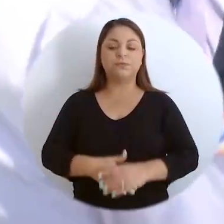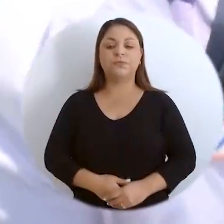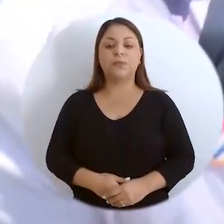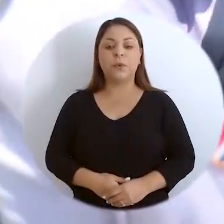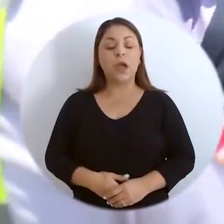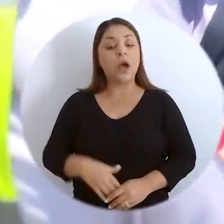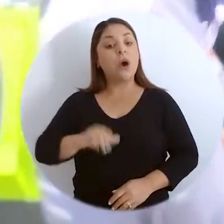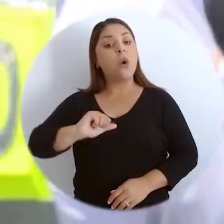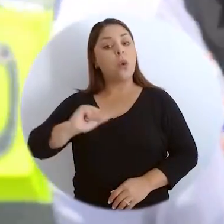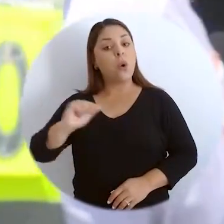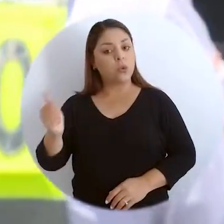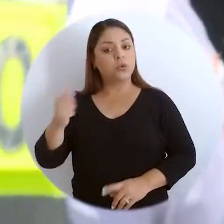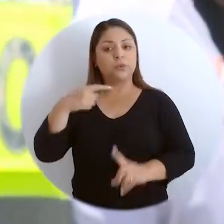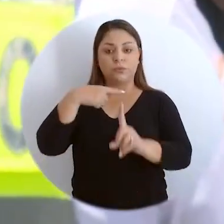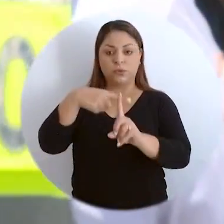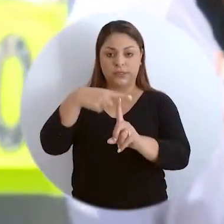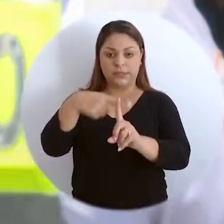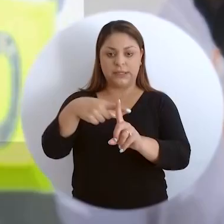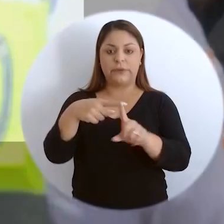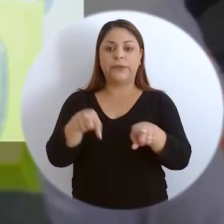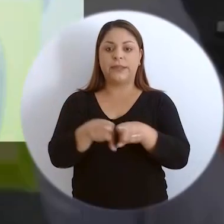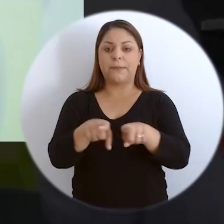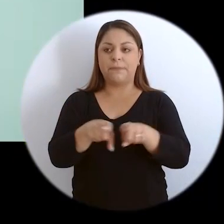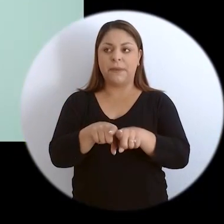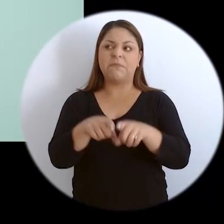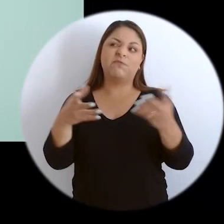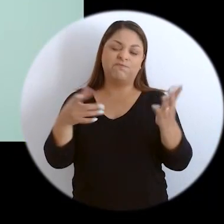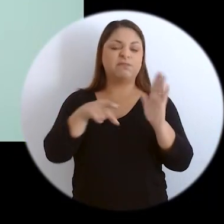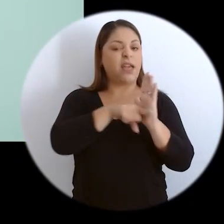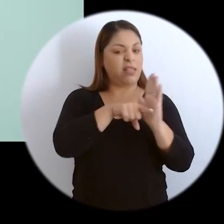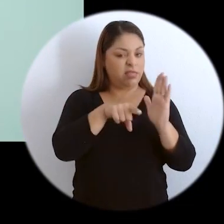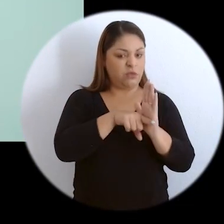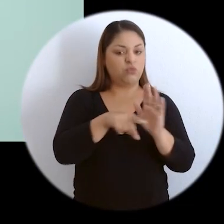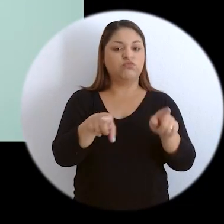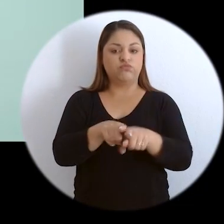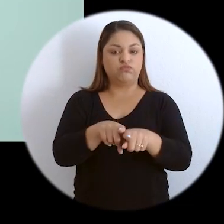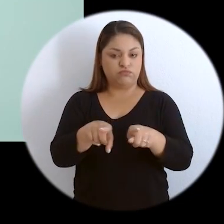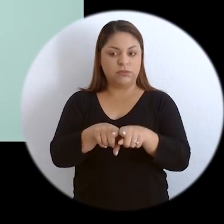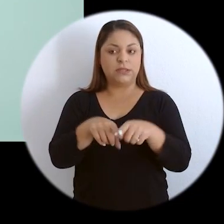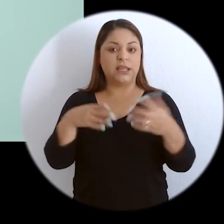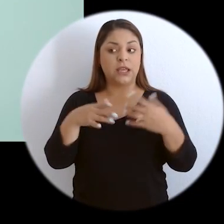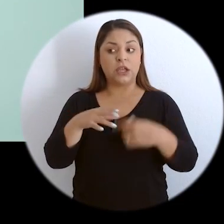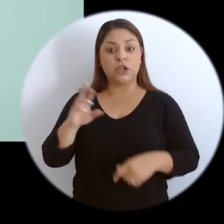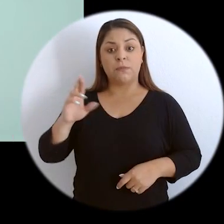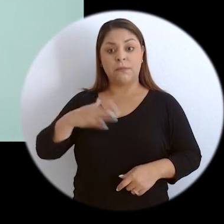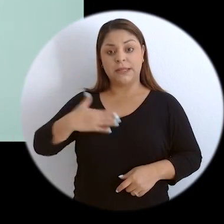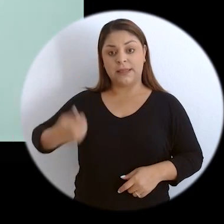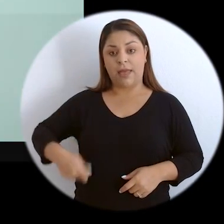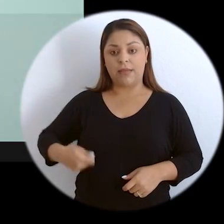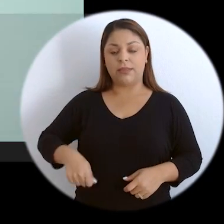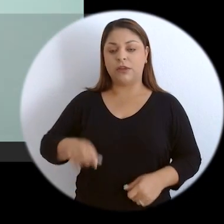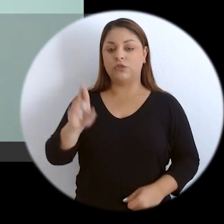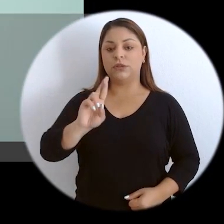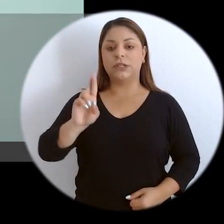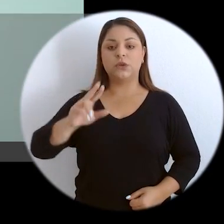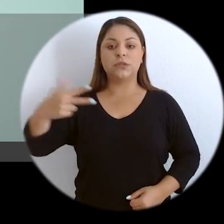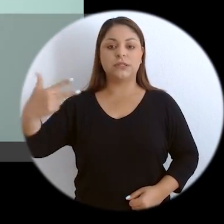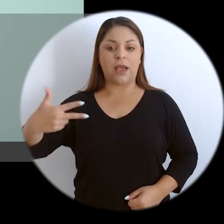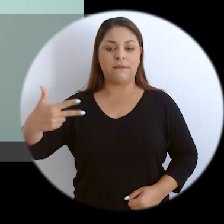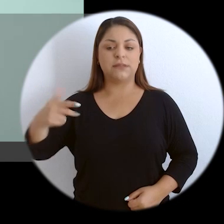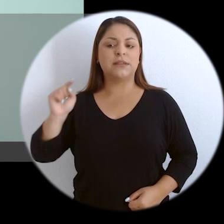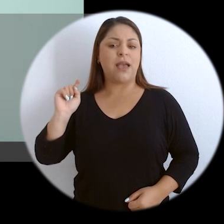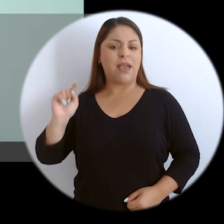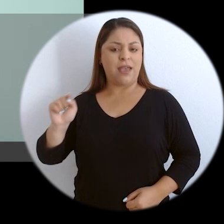sabido capitalizar, aunque sí riesgosa porque corre el riesgo de sobreexponerse, pero eso más adelante el tiempo lo